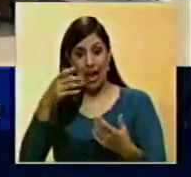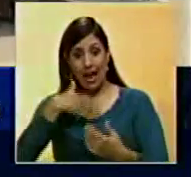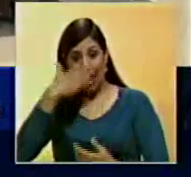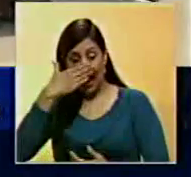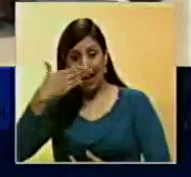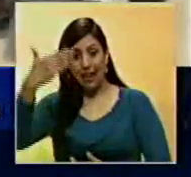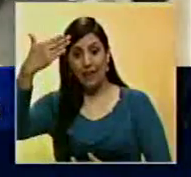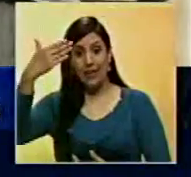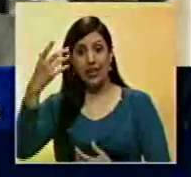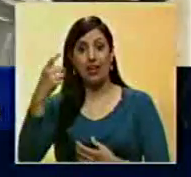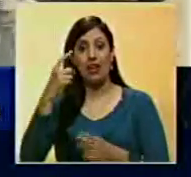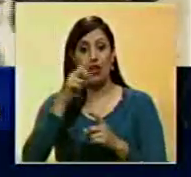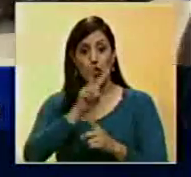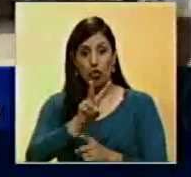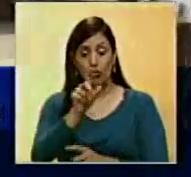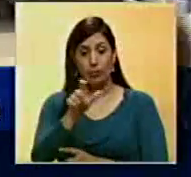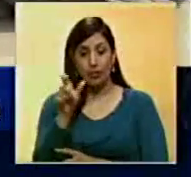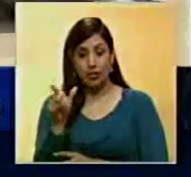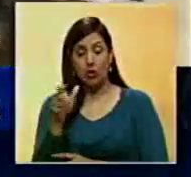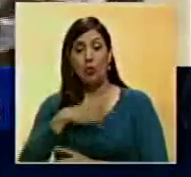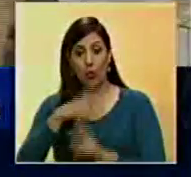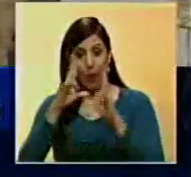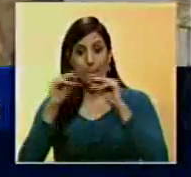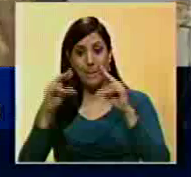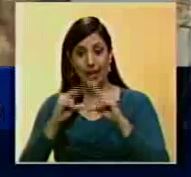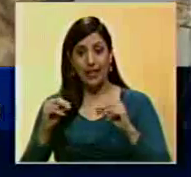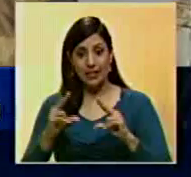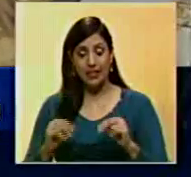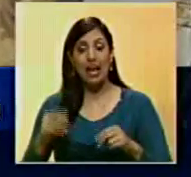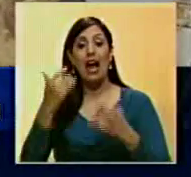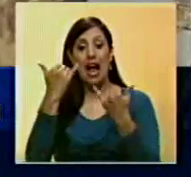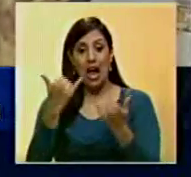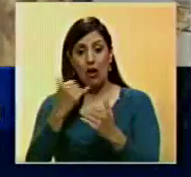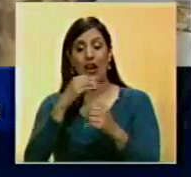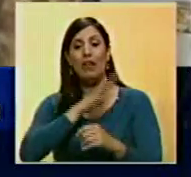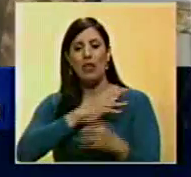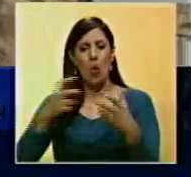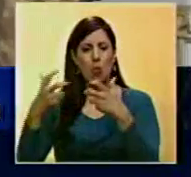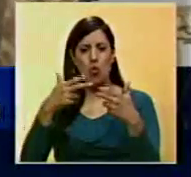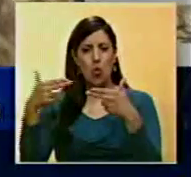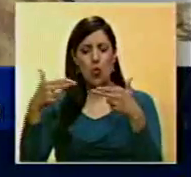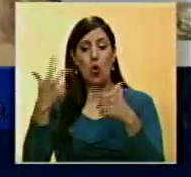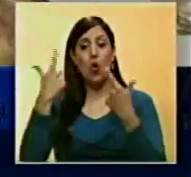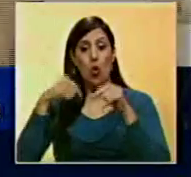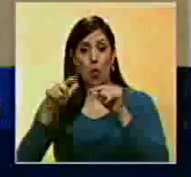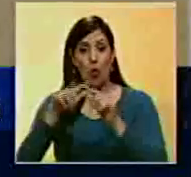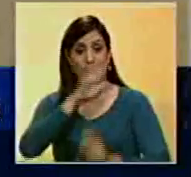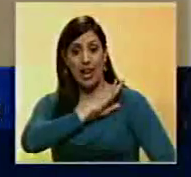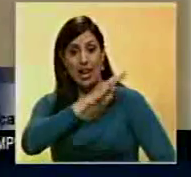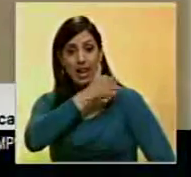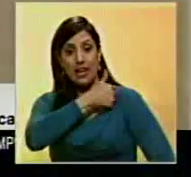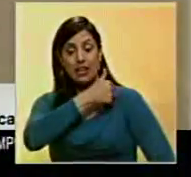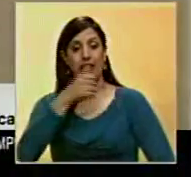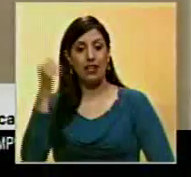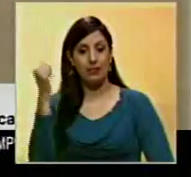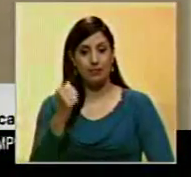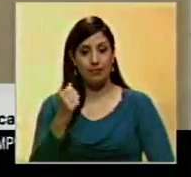está aquí y está bálic pakistán habría reivindicado el atentado aunque algunos de sus líderes condenaron el